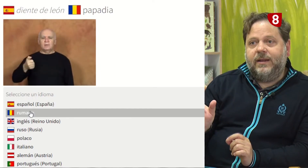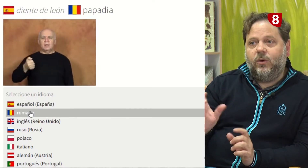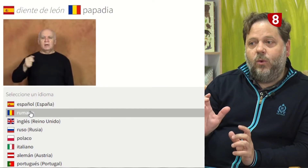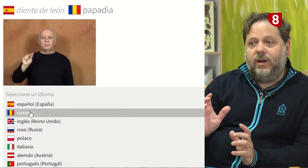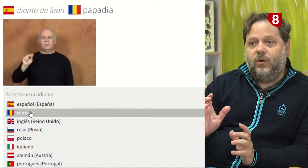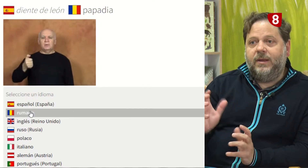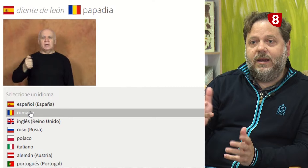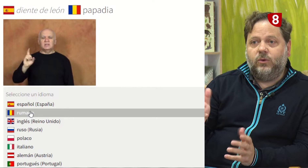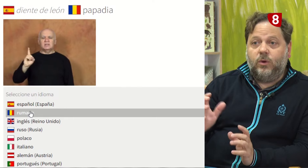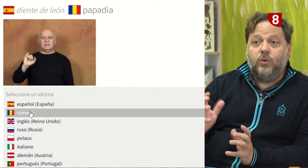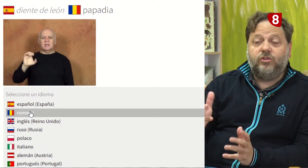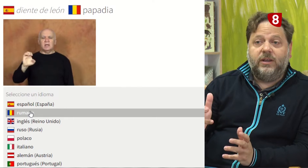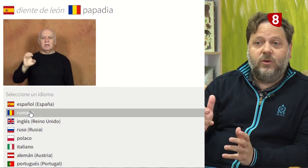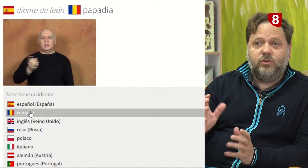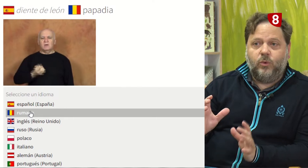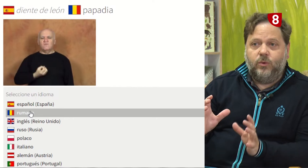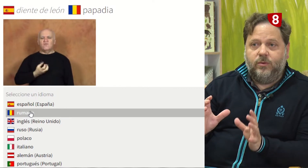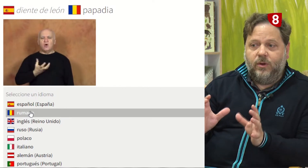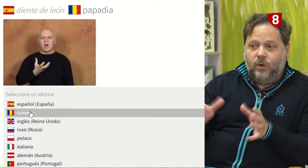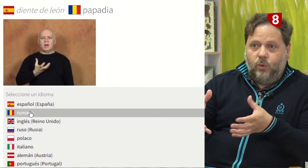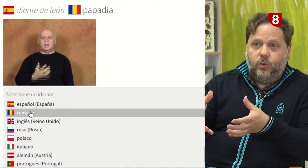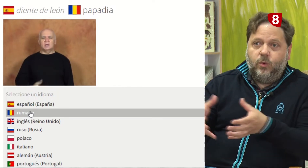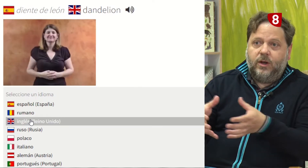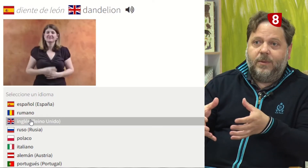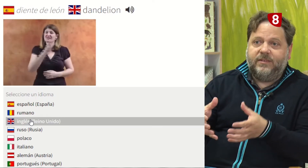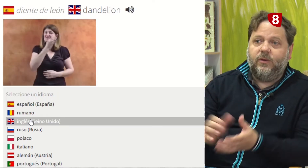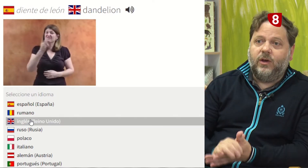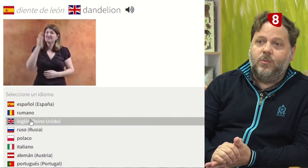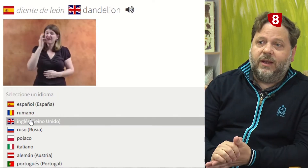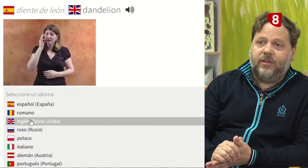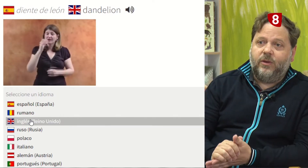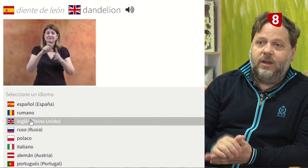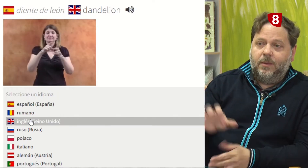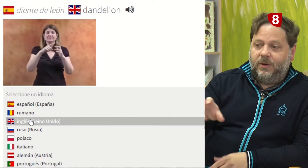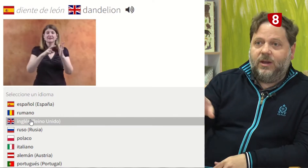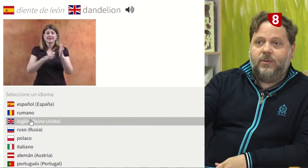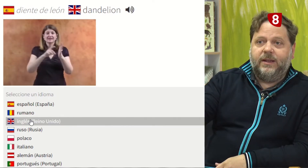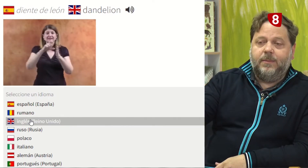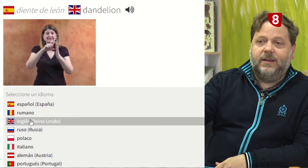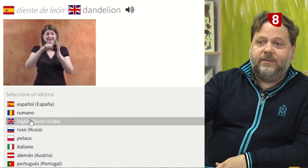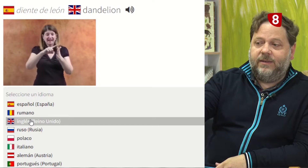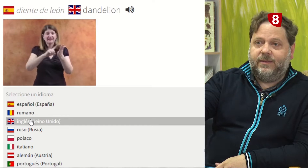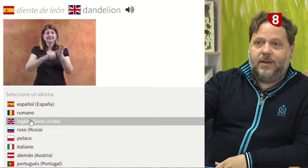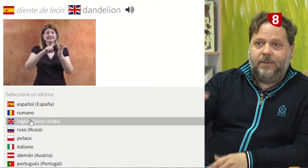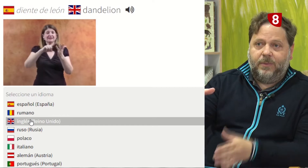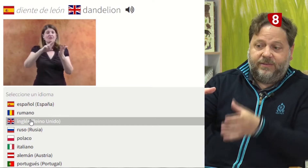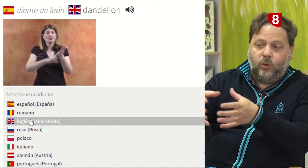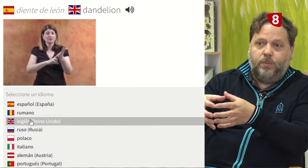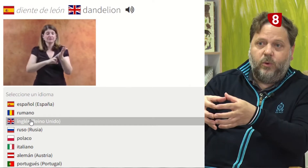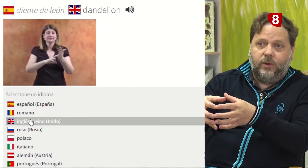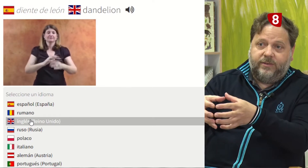tener una nomenclatura, unos signos, un núcleo básico de comunicación, pero claro, evidentemente si este